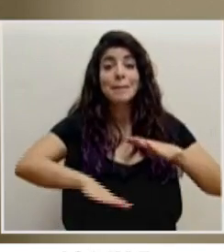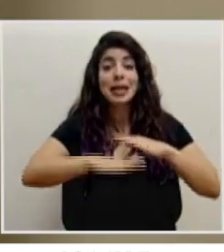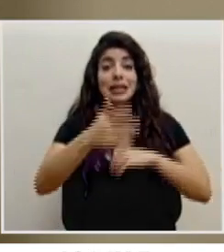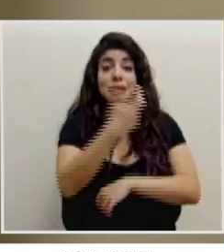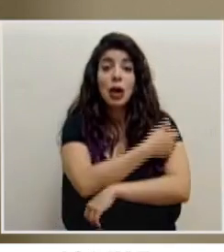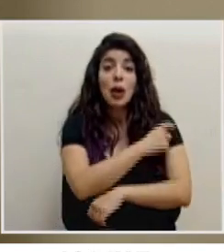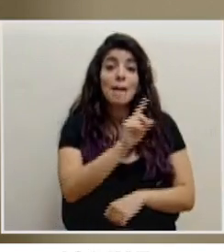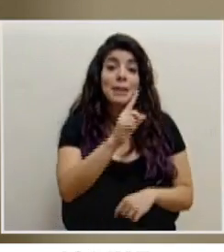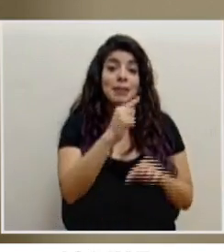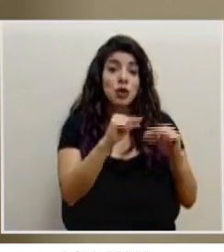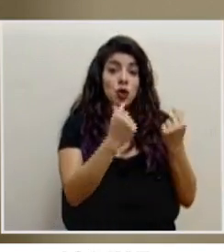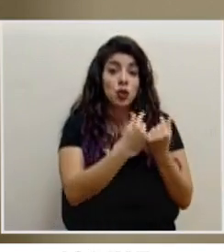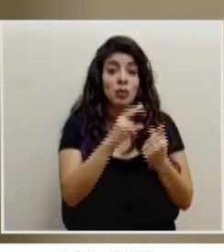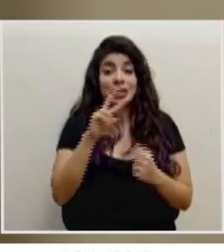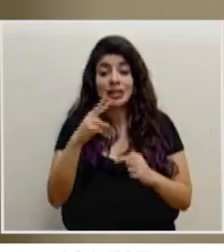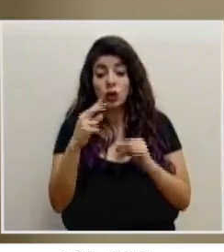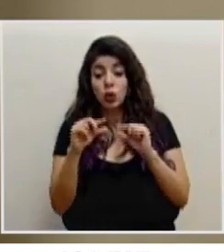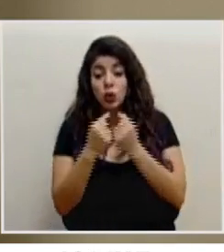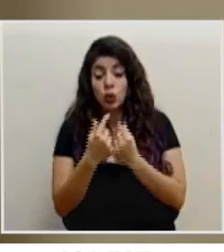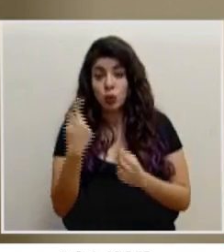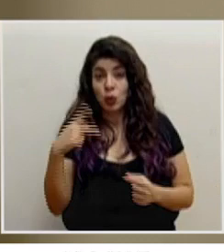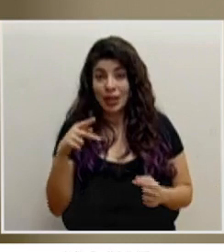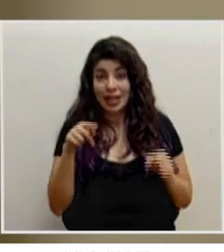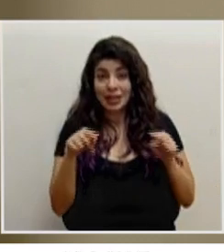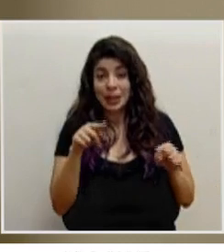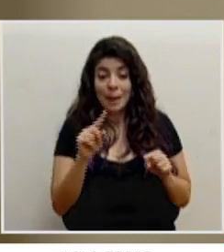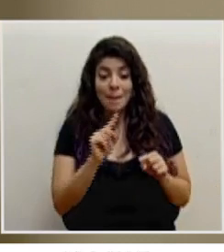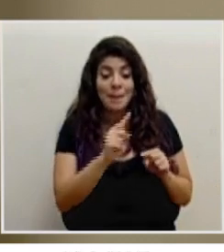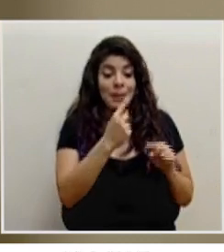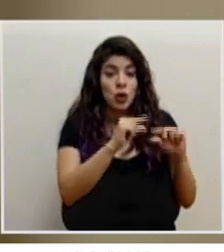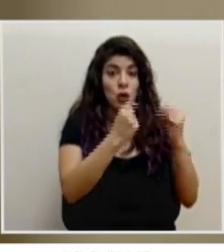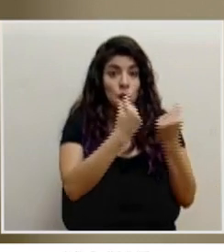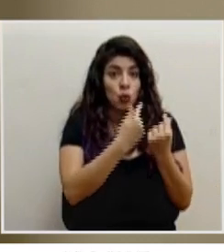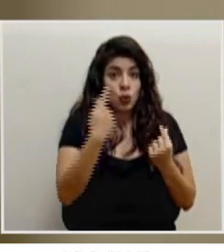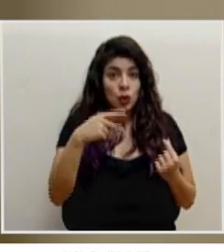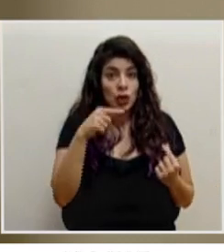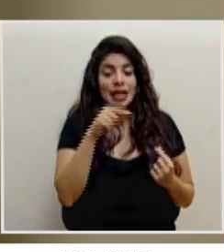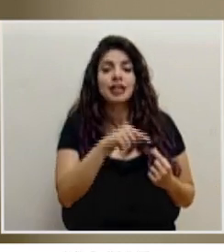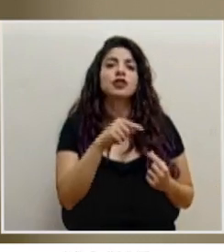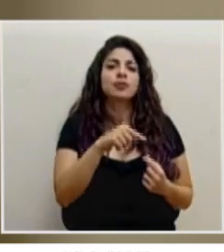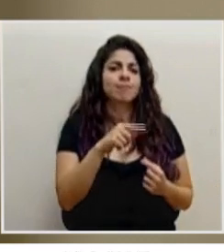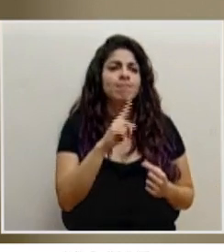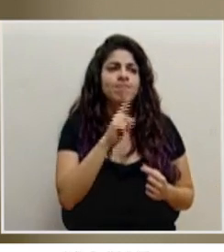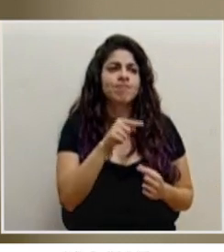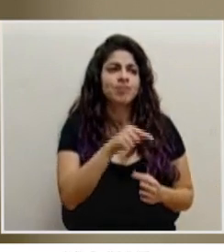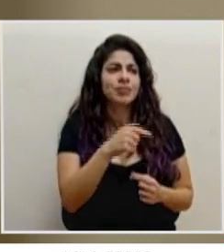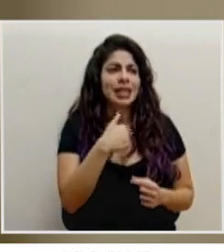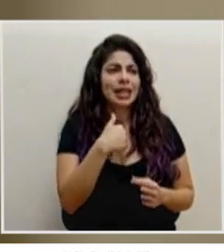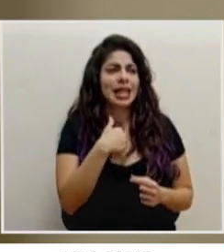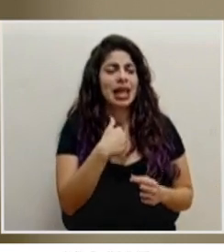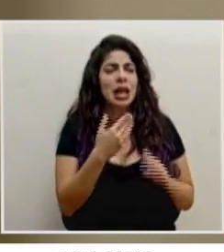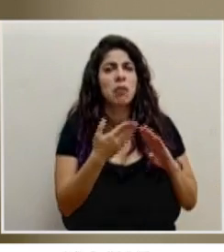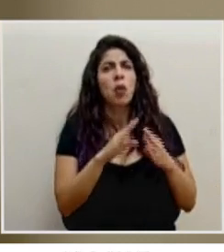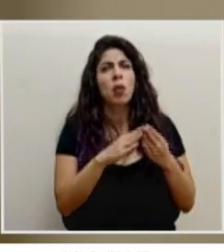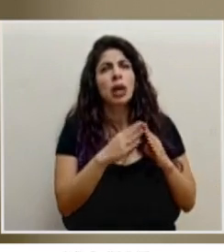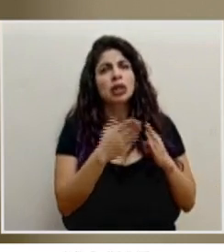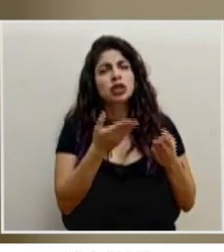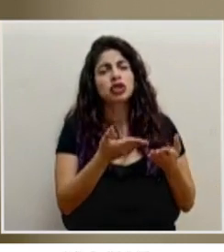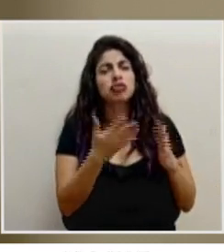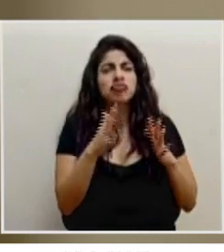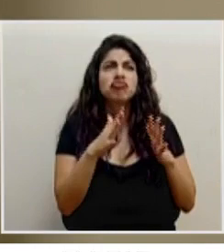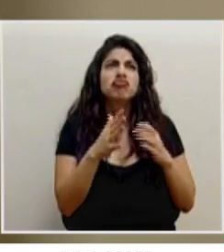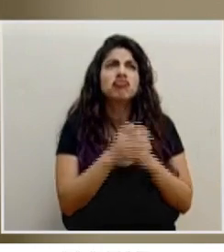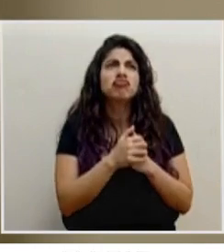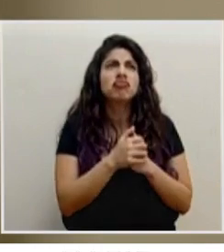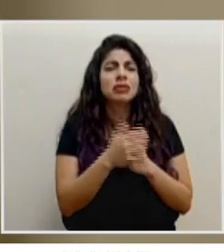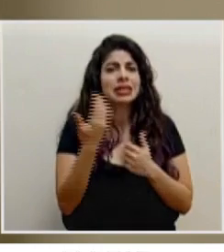el primer grupo y el segundo grupo de riesgo, bueno, el primer grupo de riesgo realmente tiene una población aproximada, que es lo que